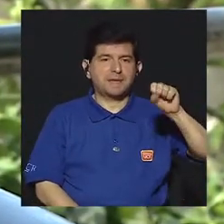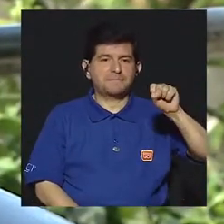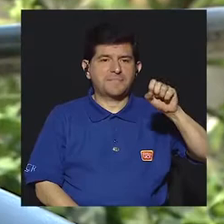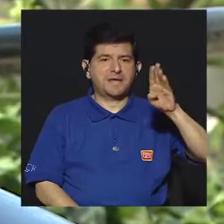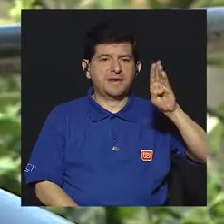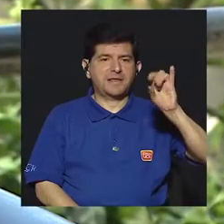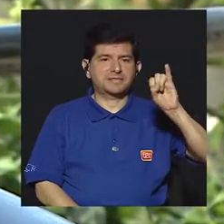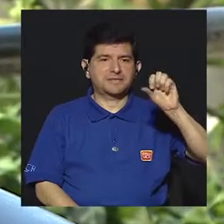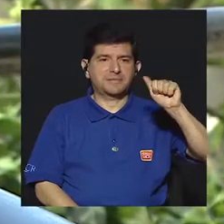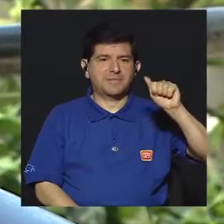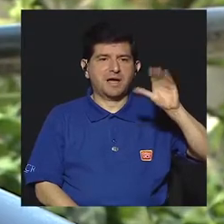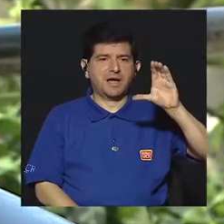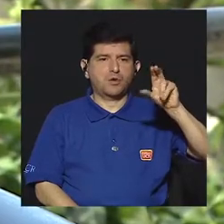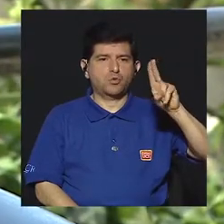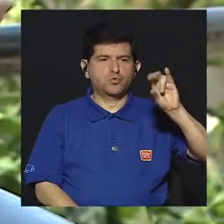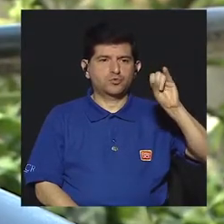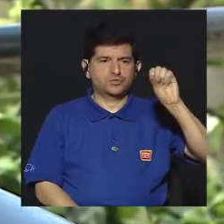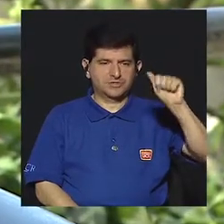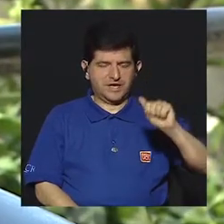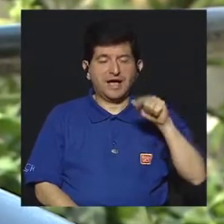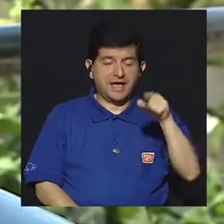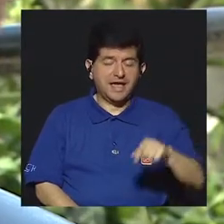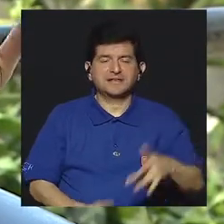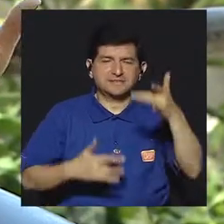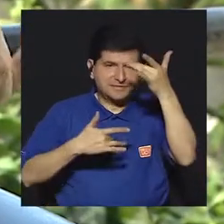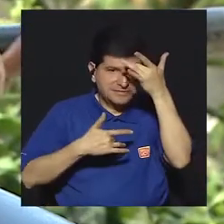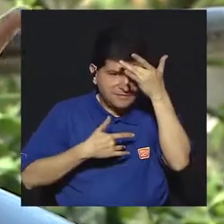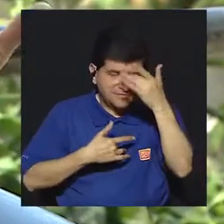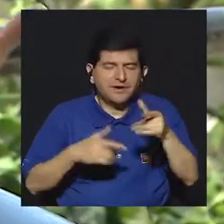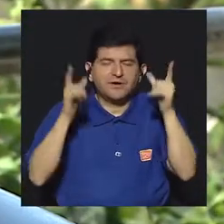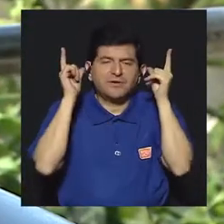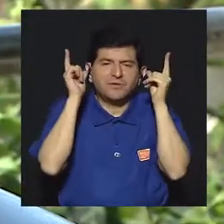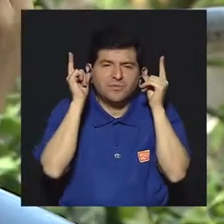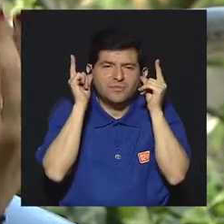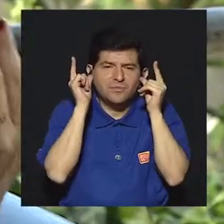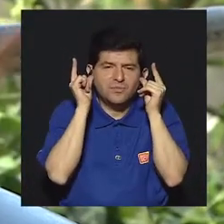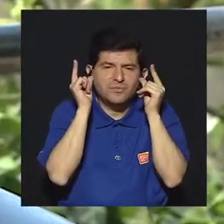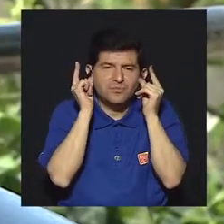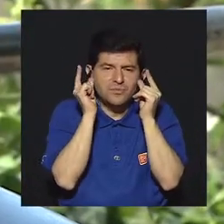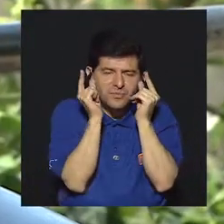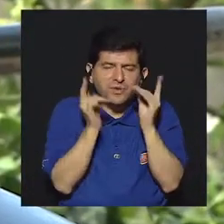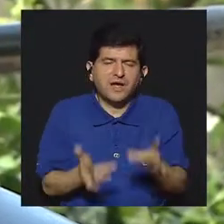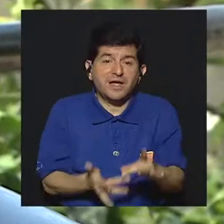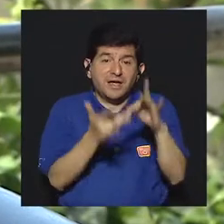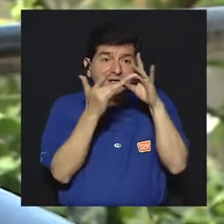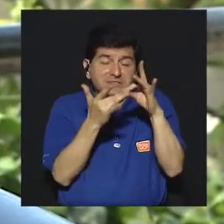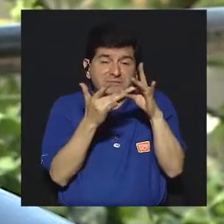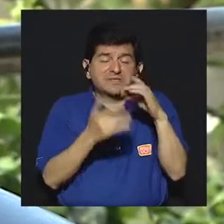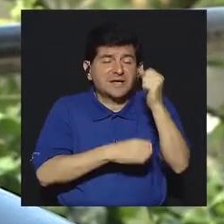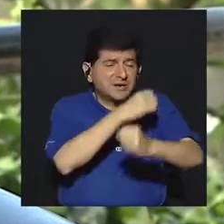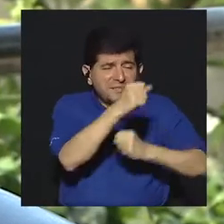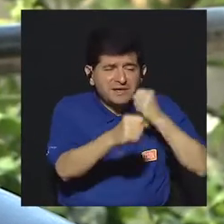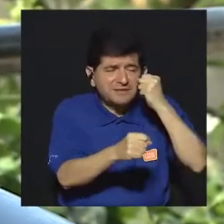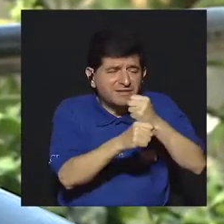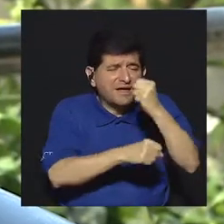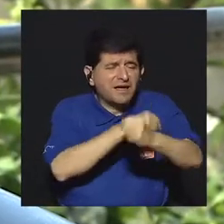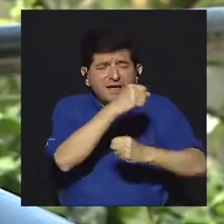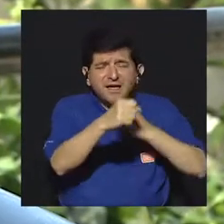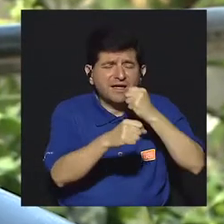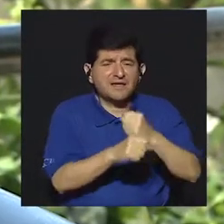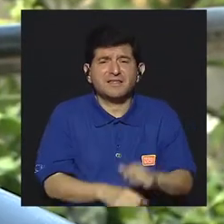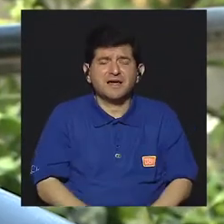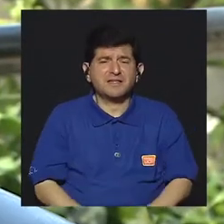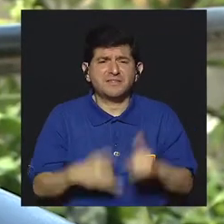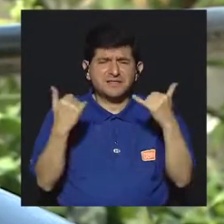una presbicia en los ojos, tenemos una patología que se llama presbiacusia, la audición se va perdiendo principalmente para determinar frecuencias